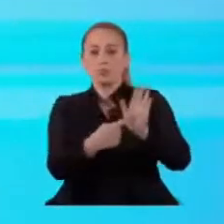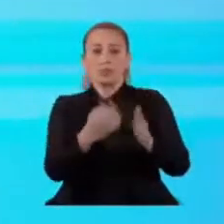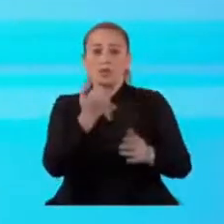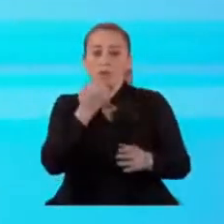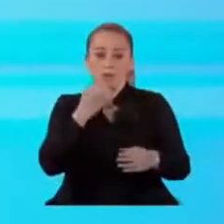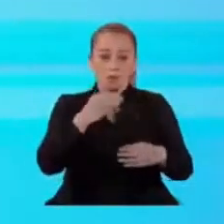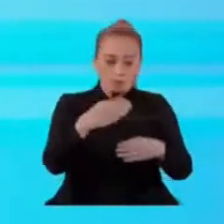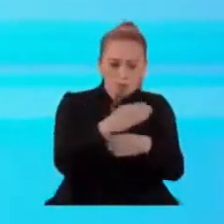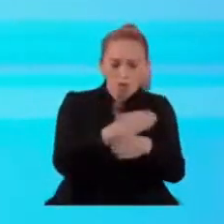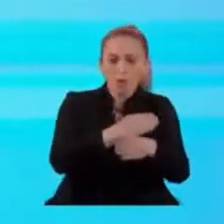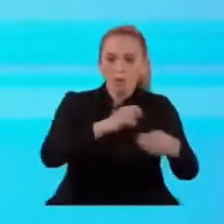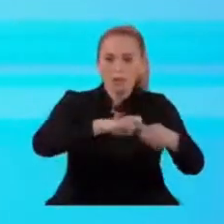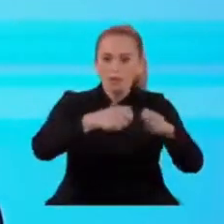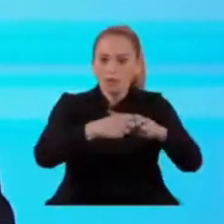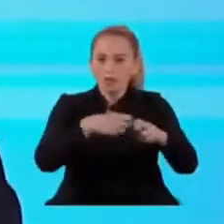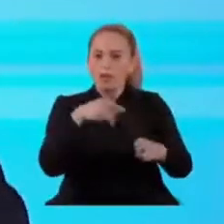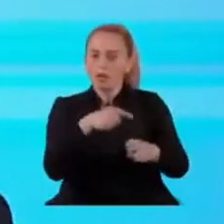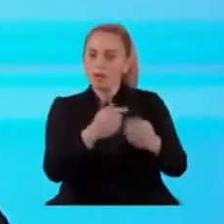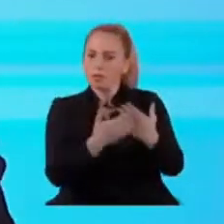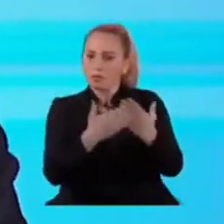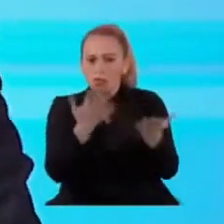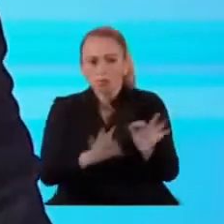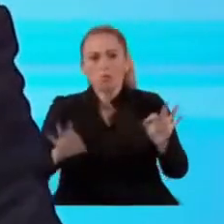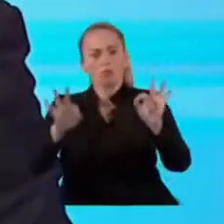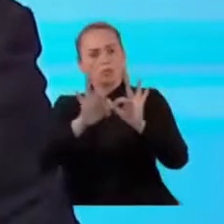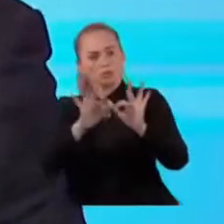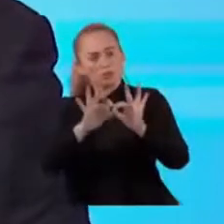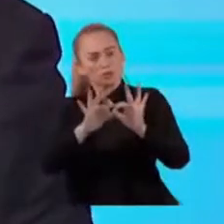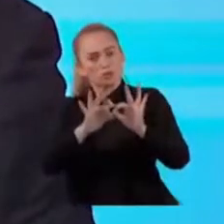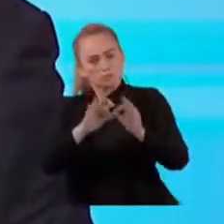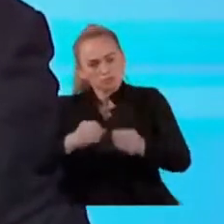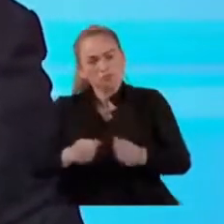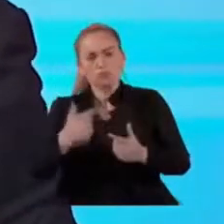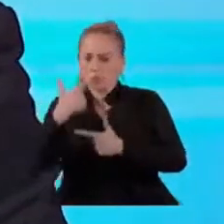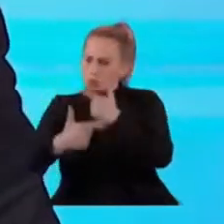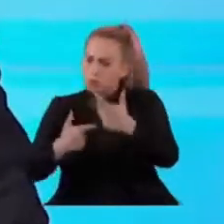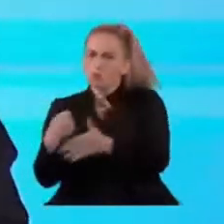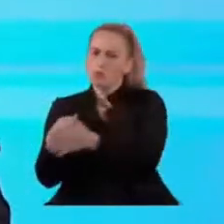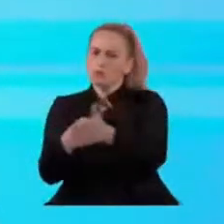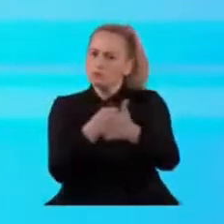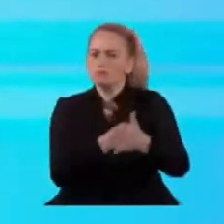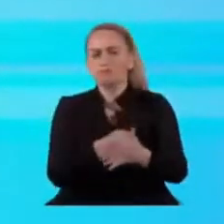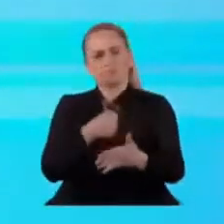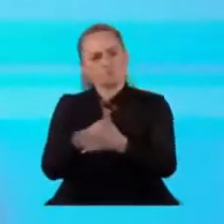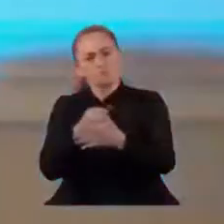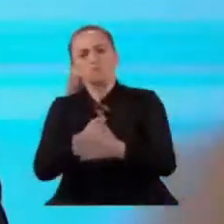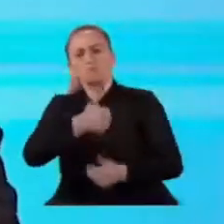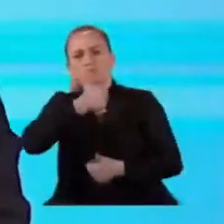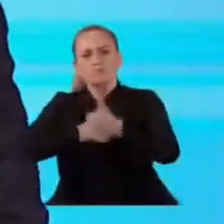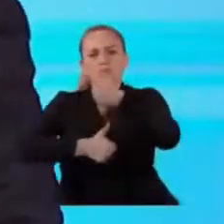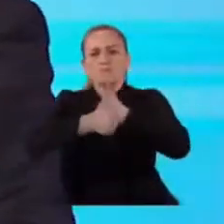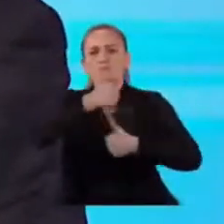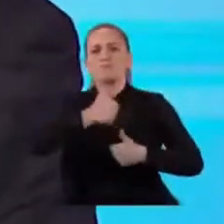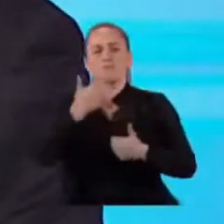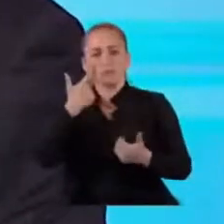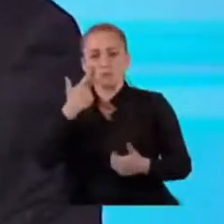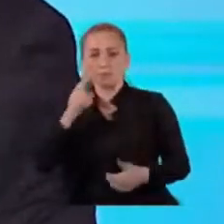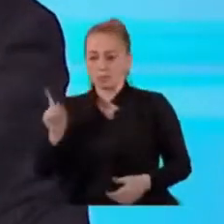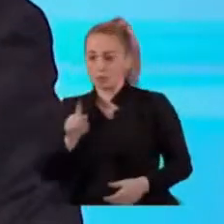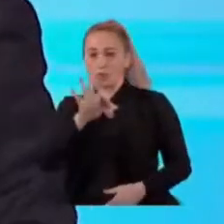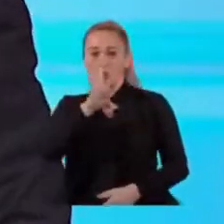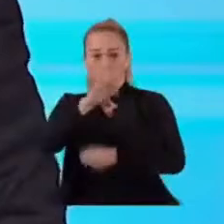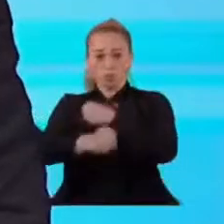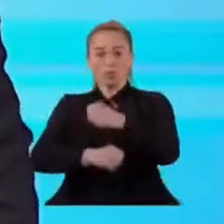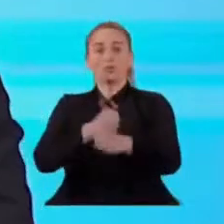dificultad cuando se forjan las más puras expresiones de lucha y persistencia. En estos